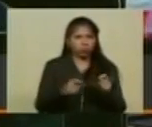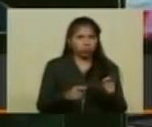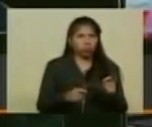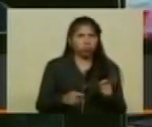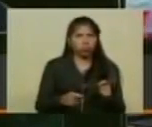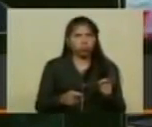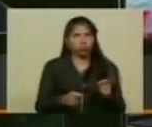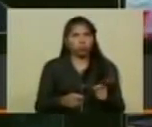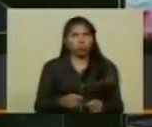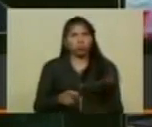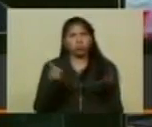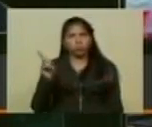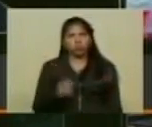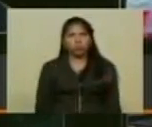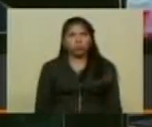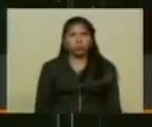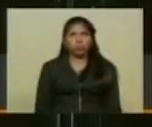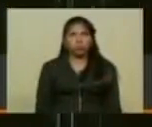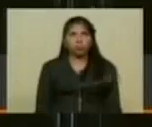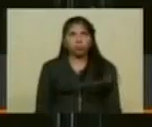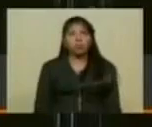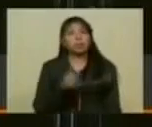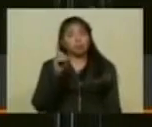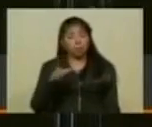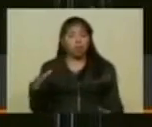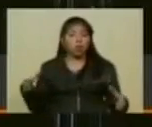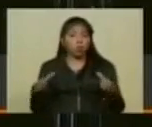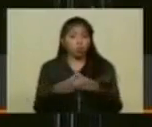almirante en jefe Raimundo Ceballos, y por un equipo de